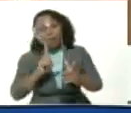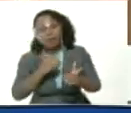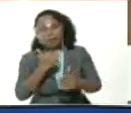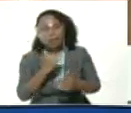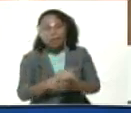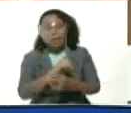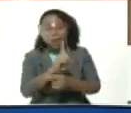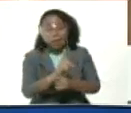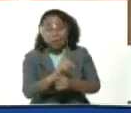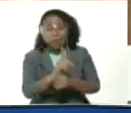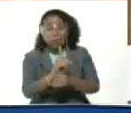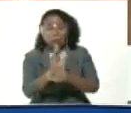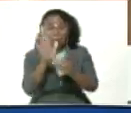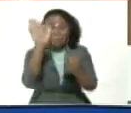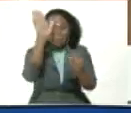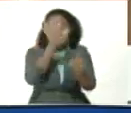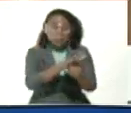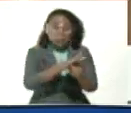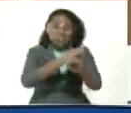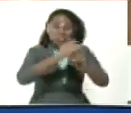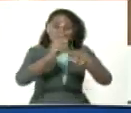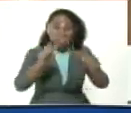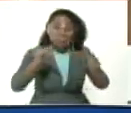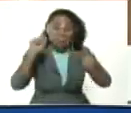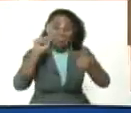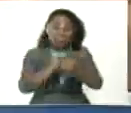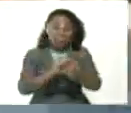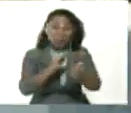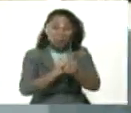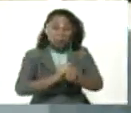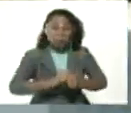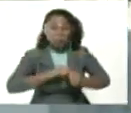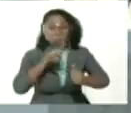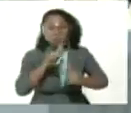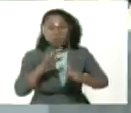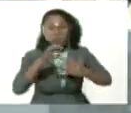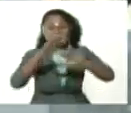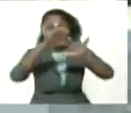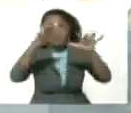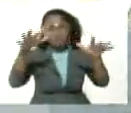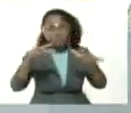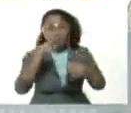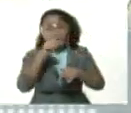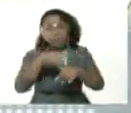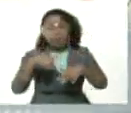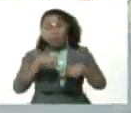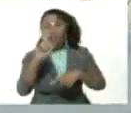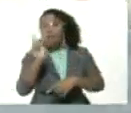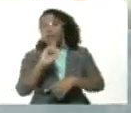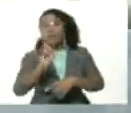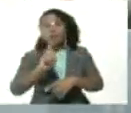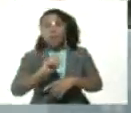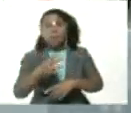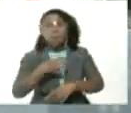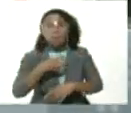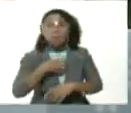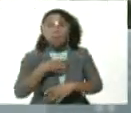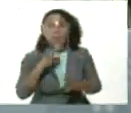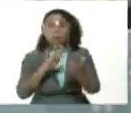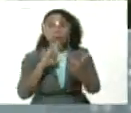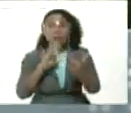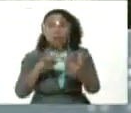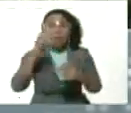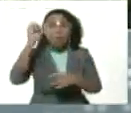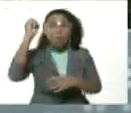Eso quedó tapiado con barro, con piedra. Y entonces en toda esa zona no han podido reconectar la luz.